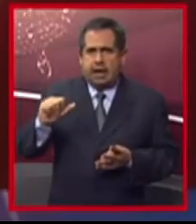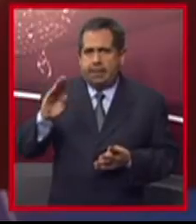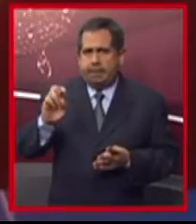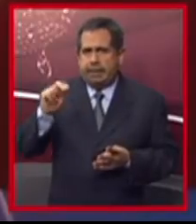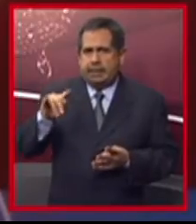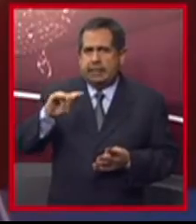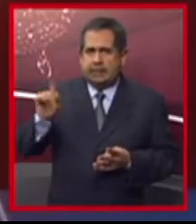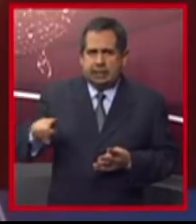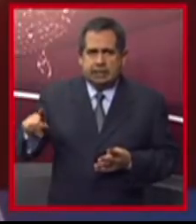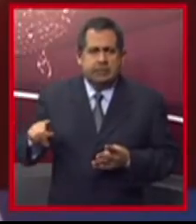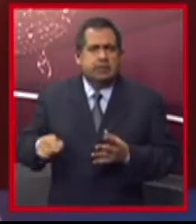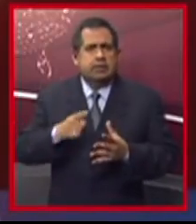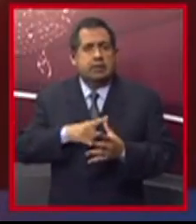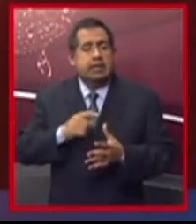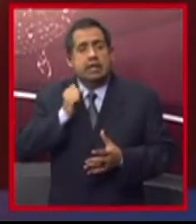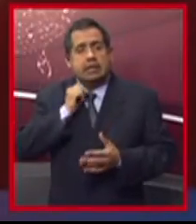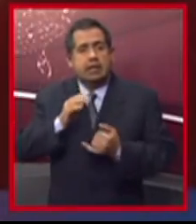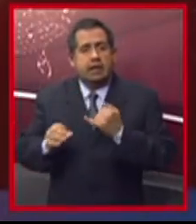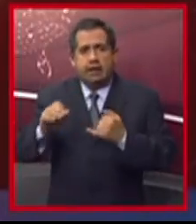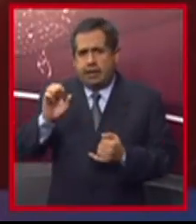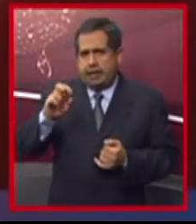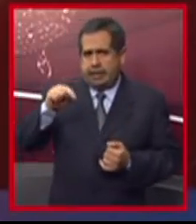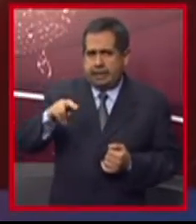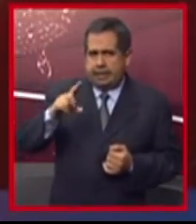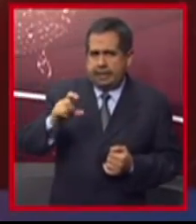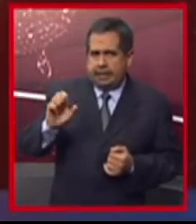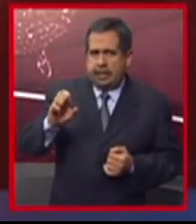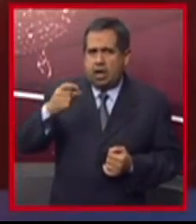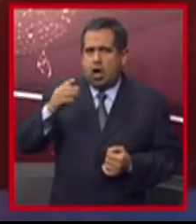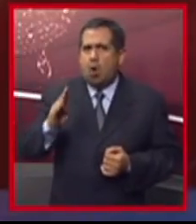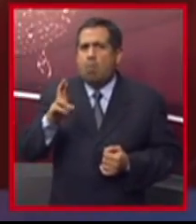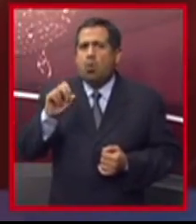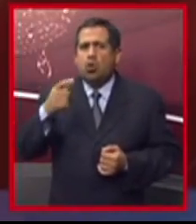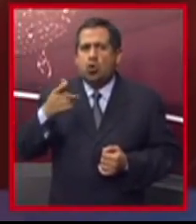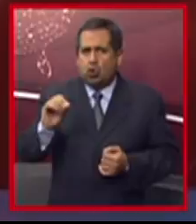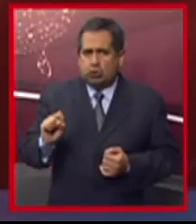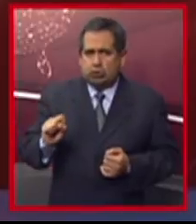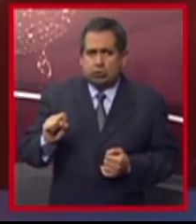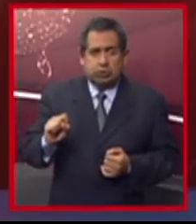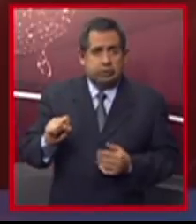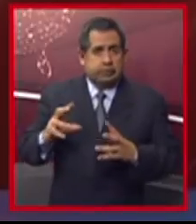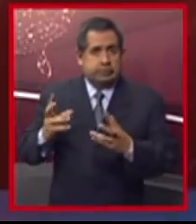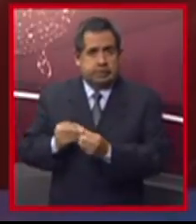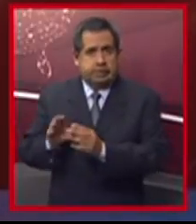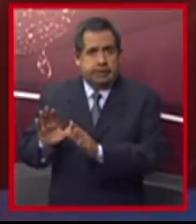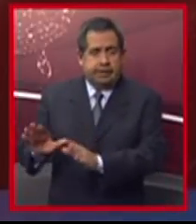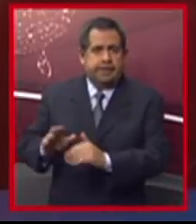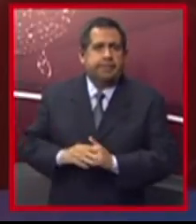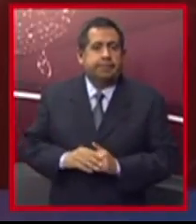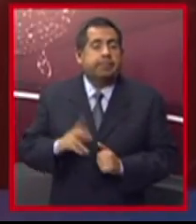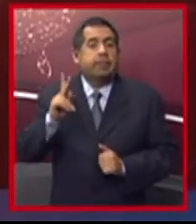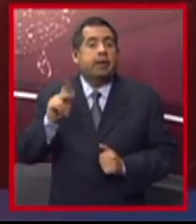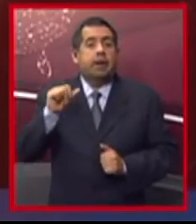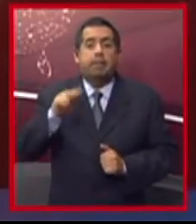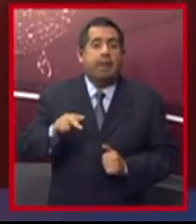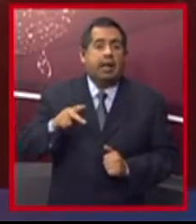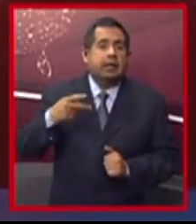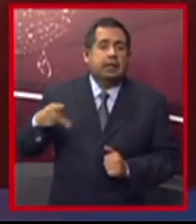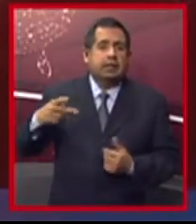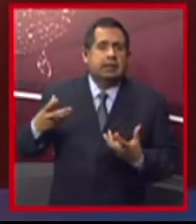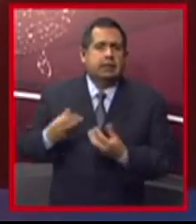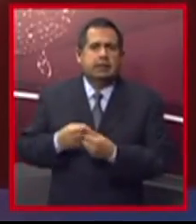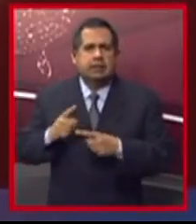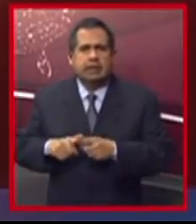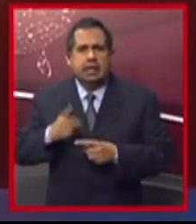Mariana Benítez Tiburcio y el senador Enrique Burgos García. Por Acción Nacional, la diputada